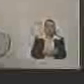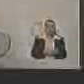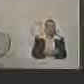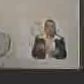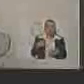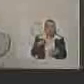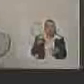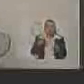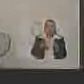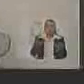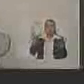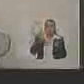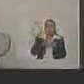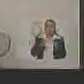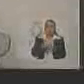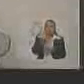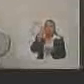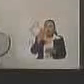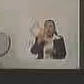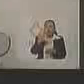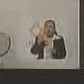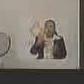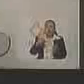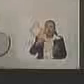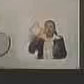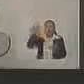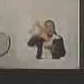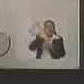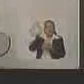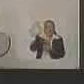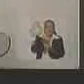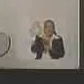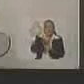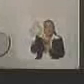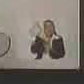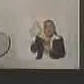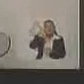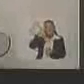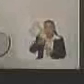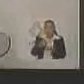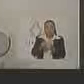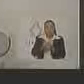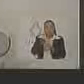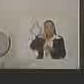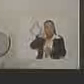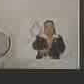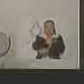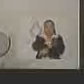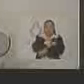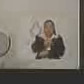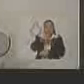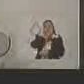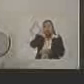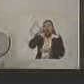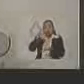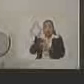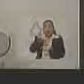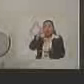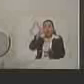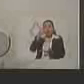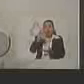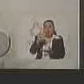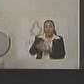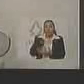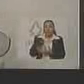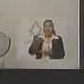la plataforma digital que se establecerá, en donde se contactará la ventanilla única, Contraloría y la Delegación, porque tenemos